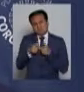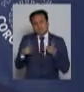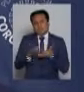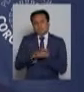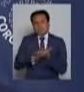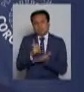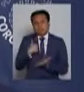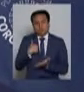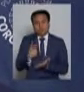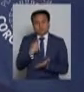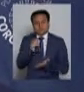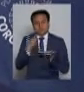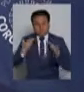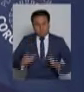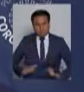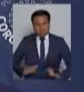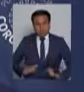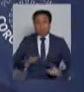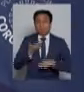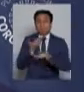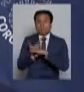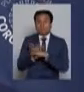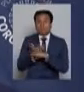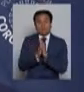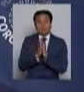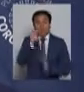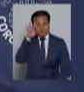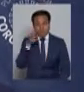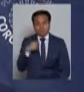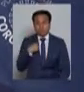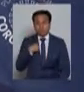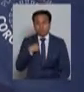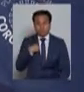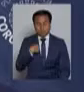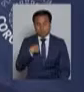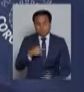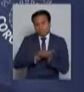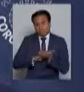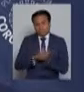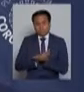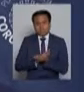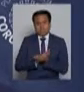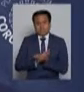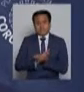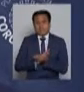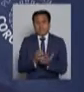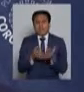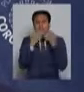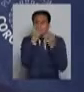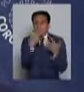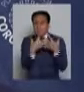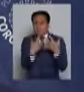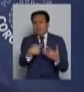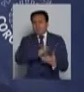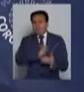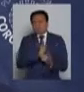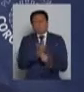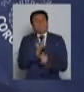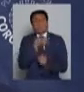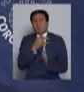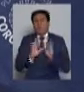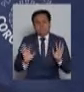a ocurrir esta situación, yo, por favor, sepan que no quiero que se me someta a una ventilación invasiva, no quiero